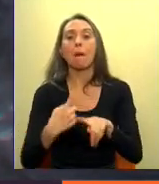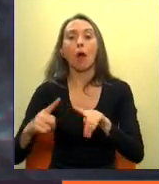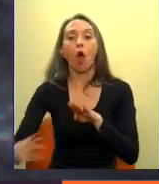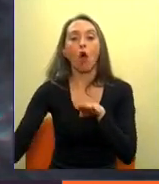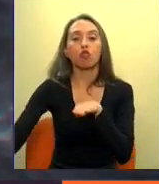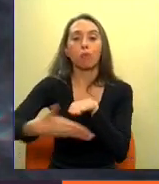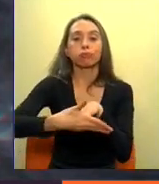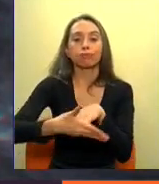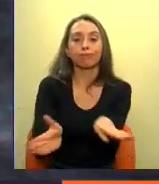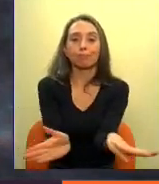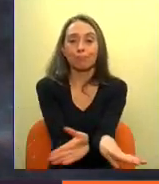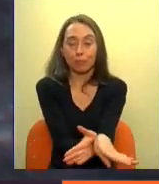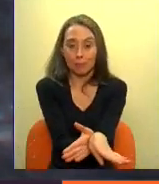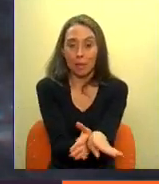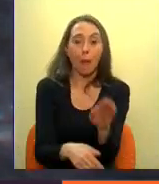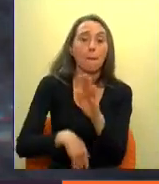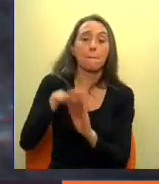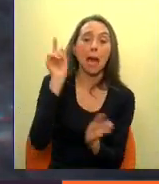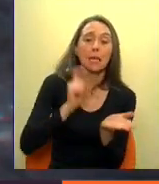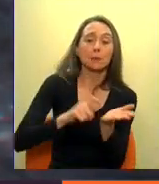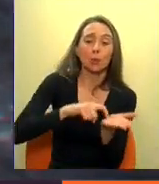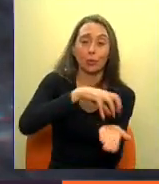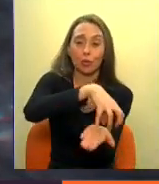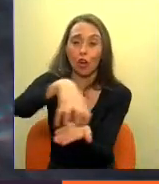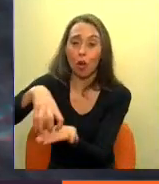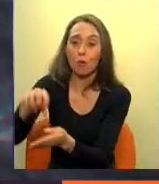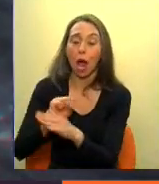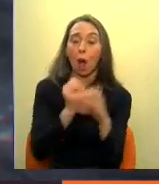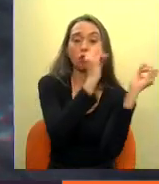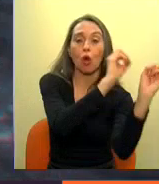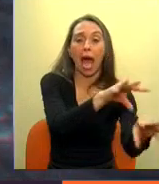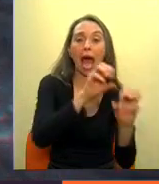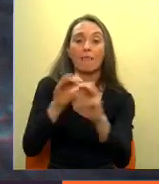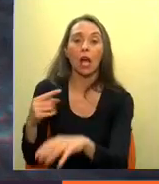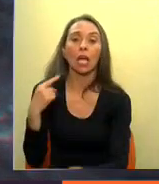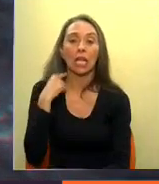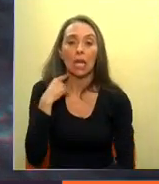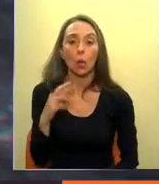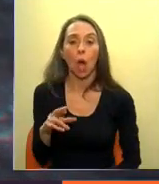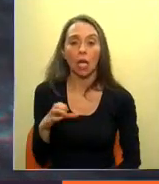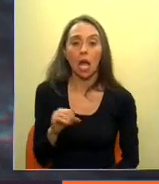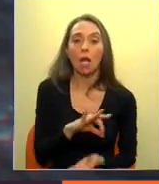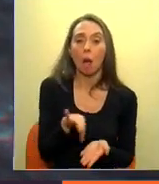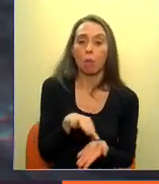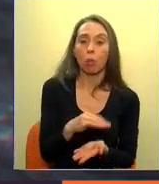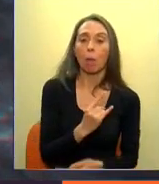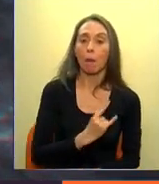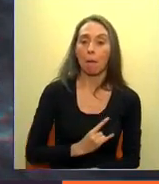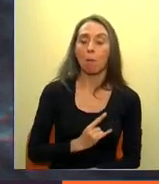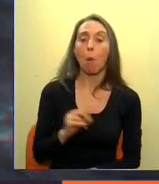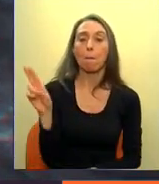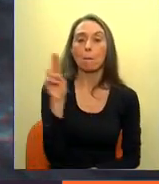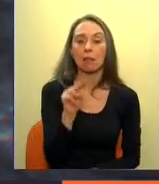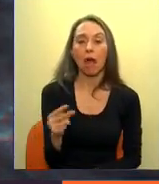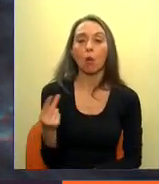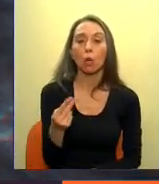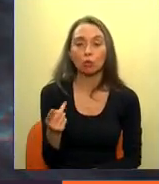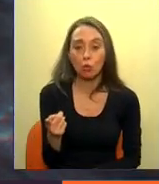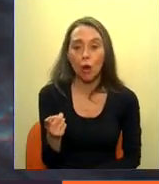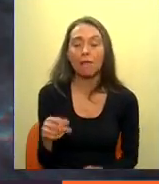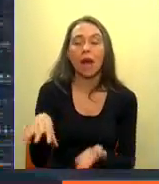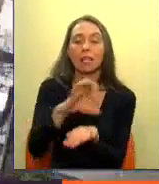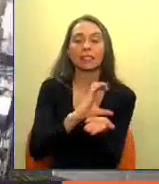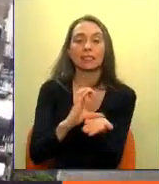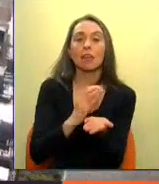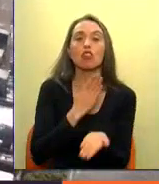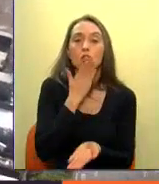las comunas con mayor cantidad de vehículos abandonados son quilicura renca pudahuel maipú la pintana huechuraba cerro navia y